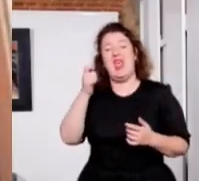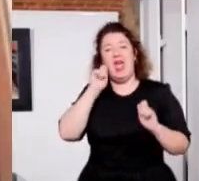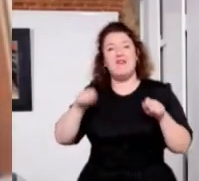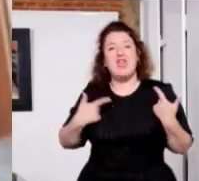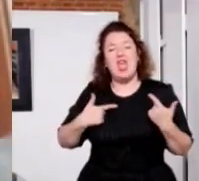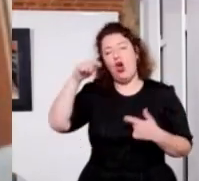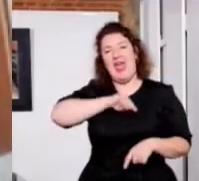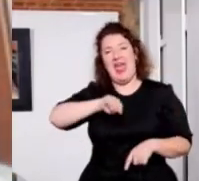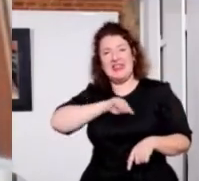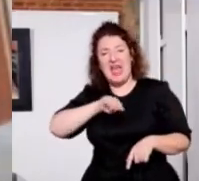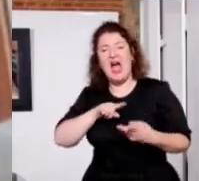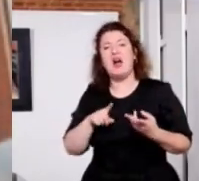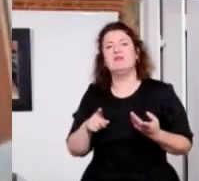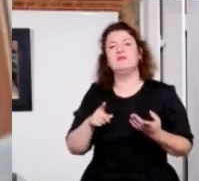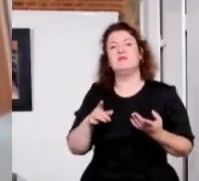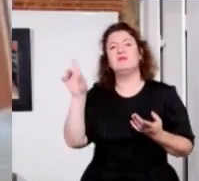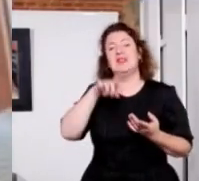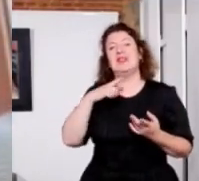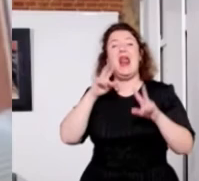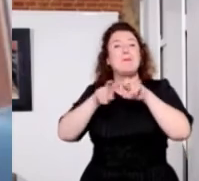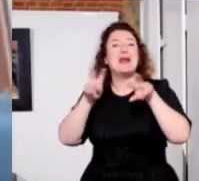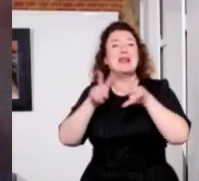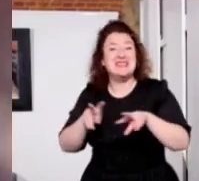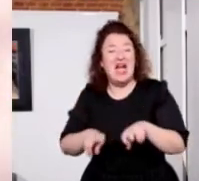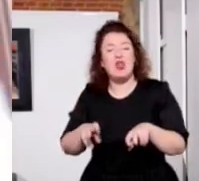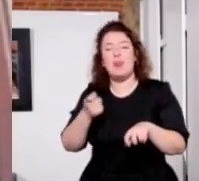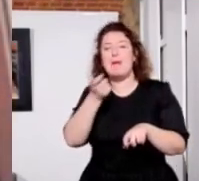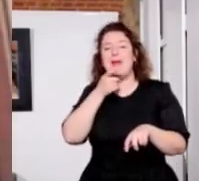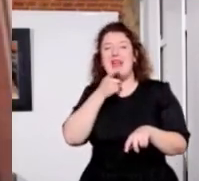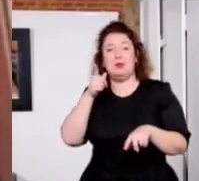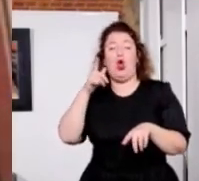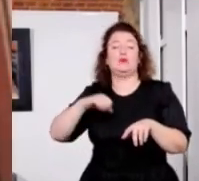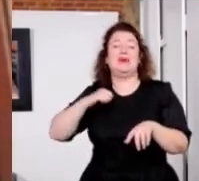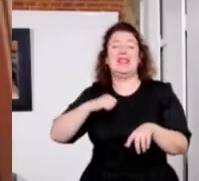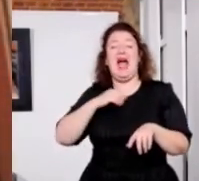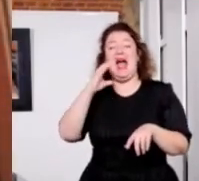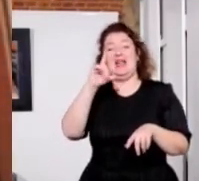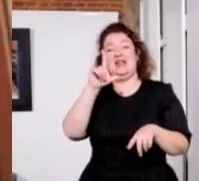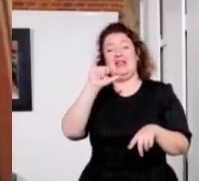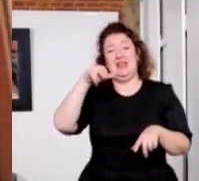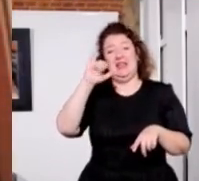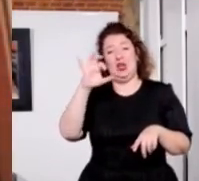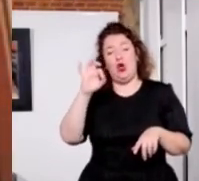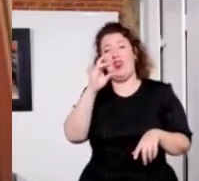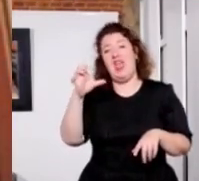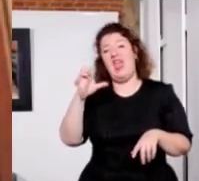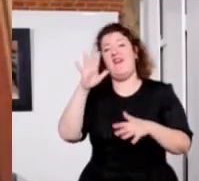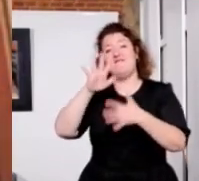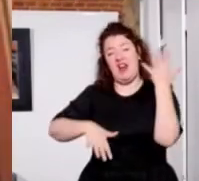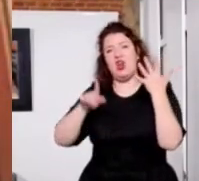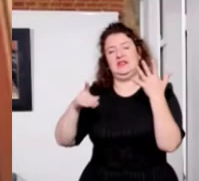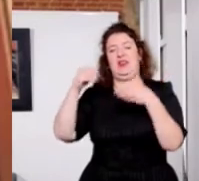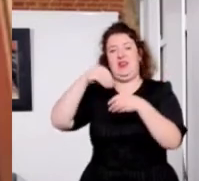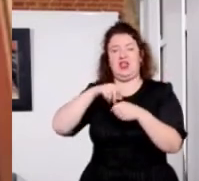la Ética de la Investigación con Medicamentos del Hospital Clínico de Barcelona. Ella, pues bueno, va también a completar y